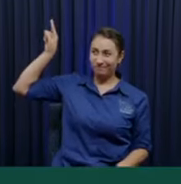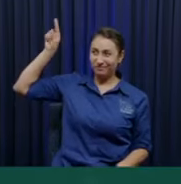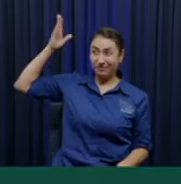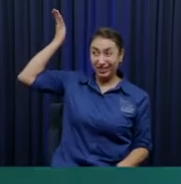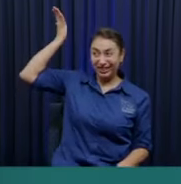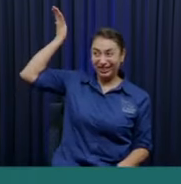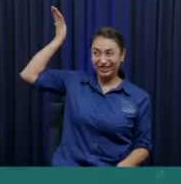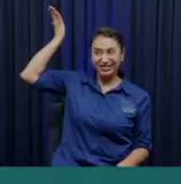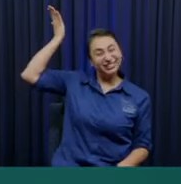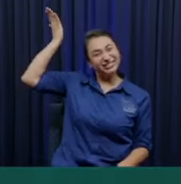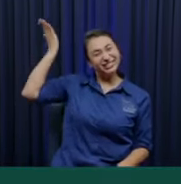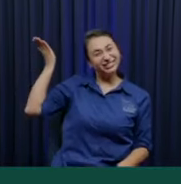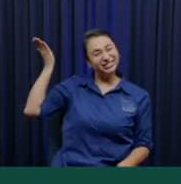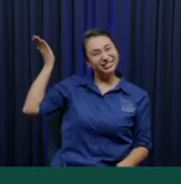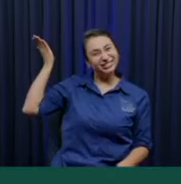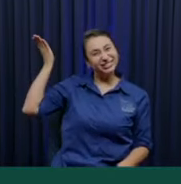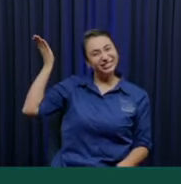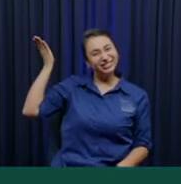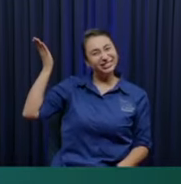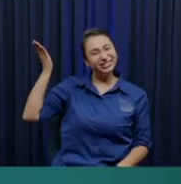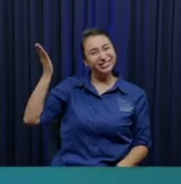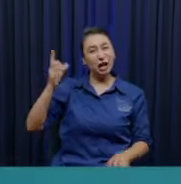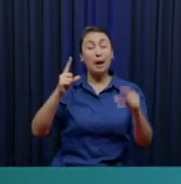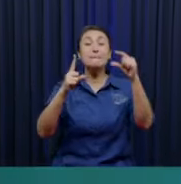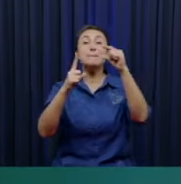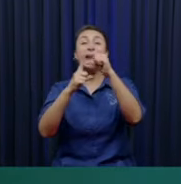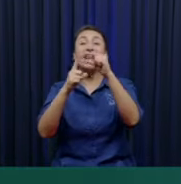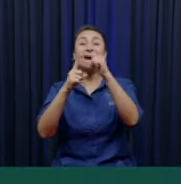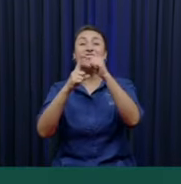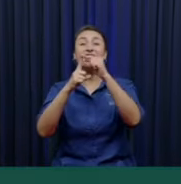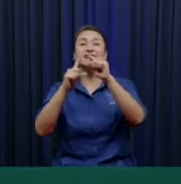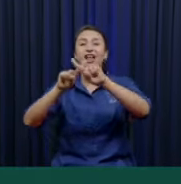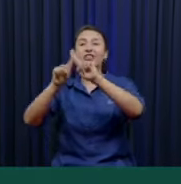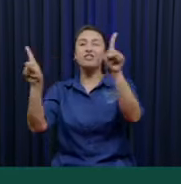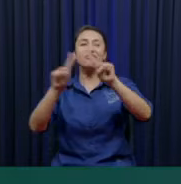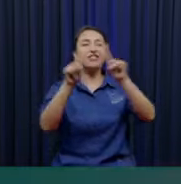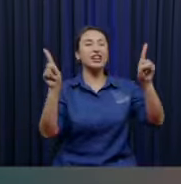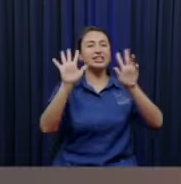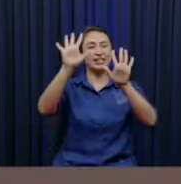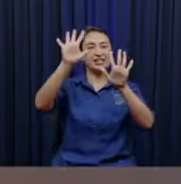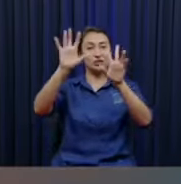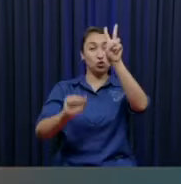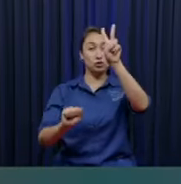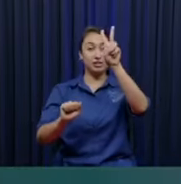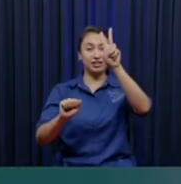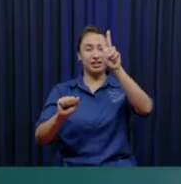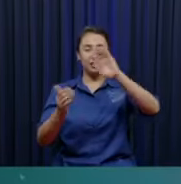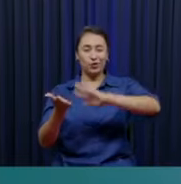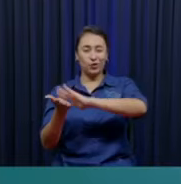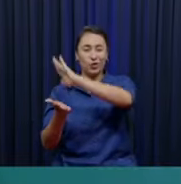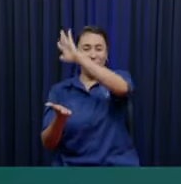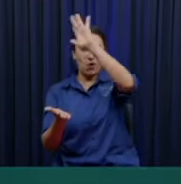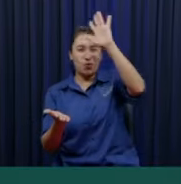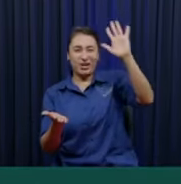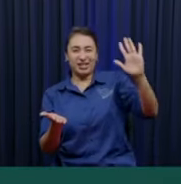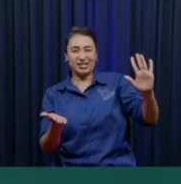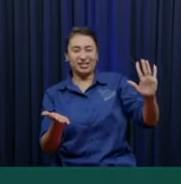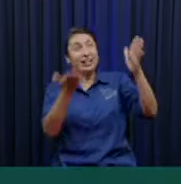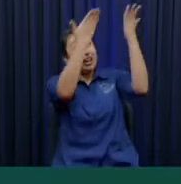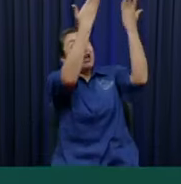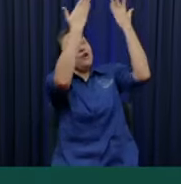no se miraba bien en el slide anterior, aquí se tiene que ver bien. Entonces, quisiera que